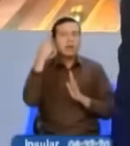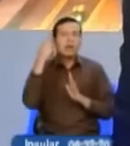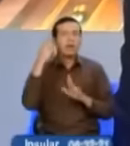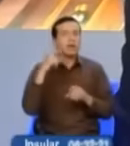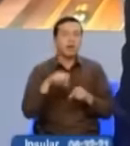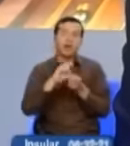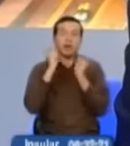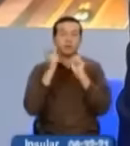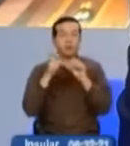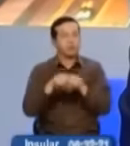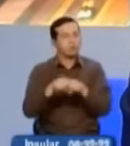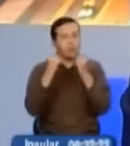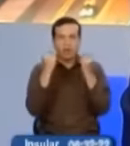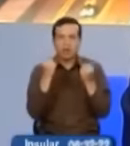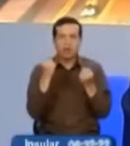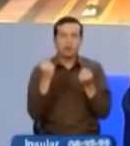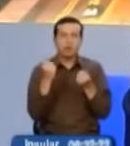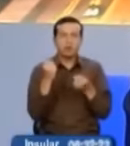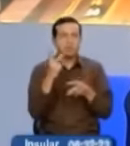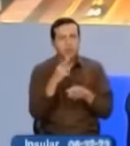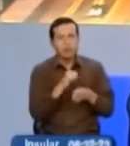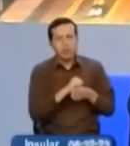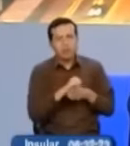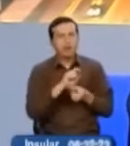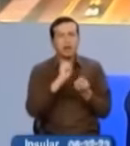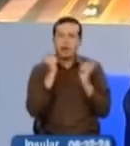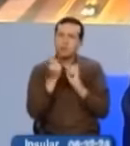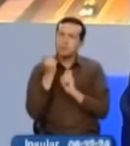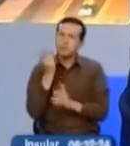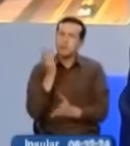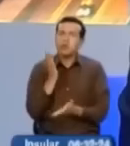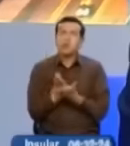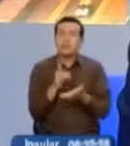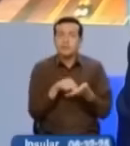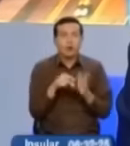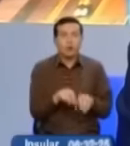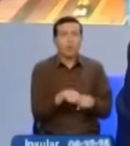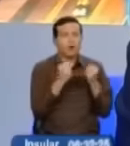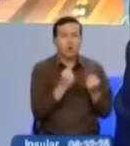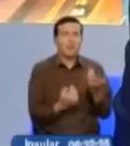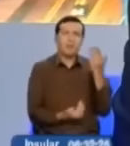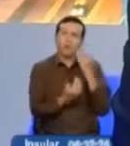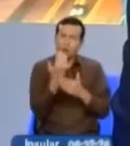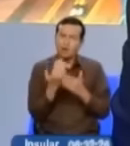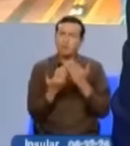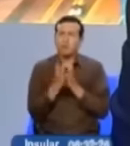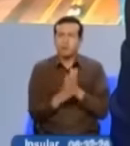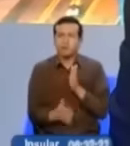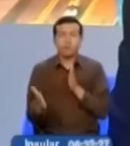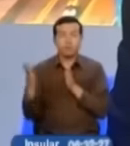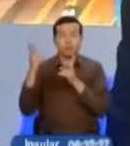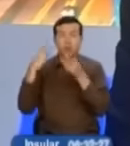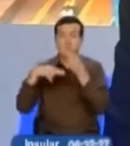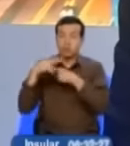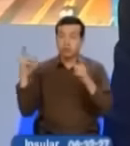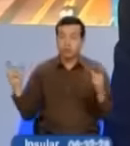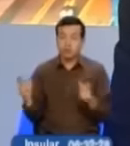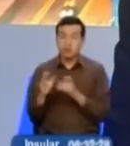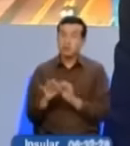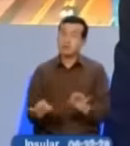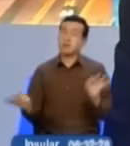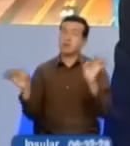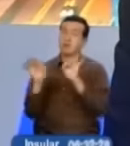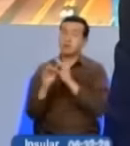paradigmas. Rompamos paradigmas. El tema de las finanzas popular y solidaria es una herramienta fundamental para